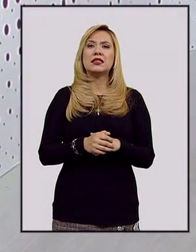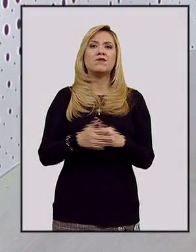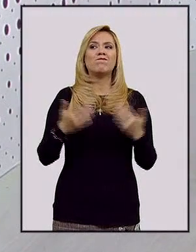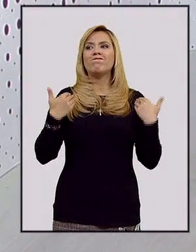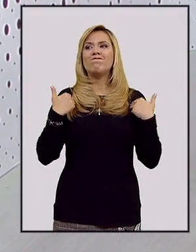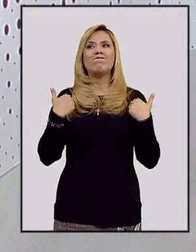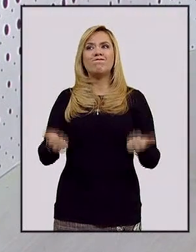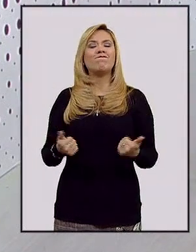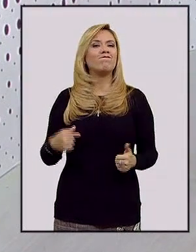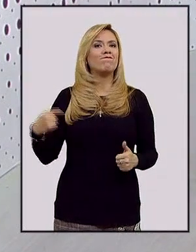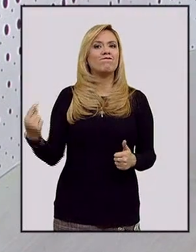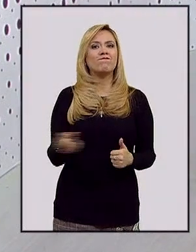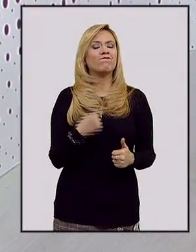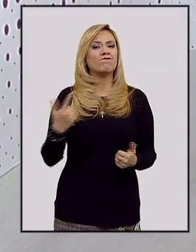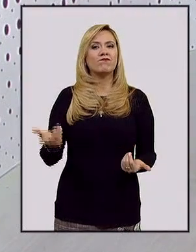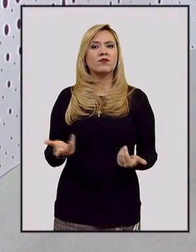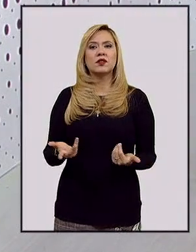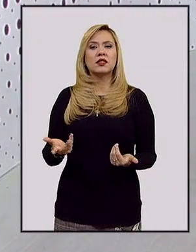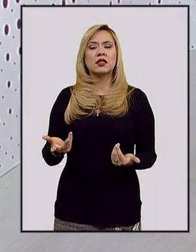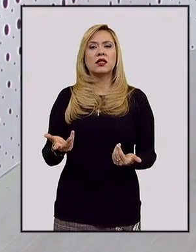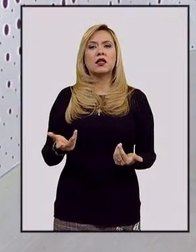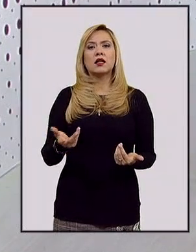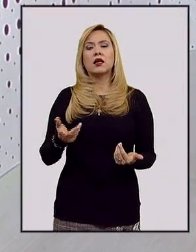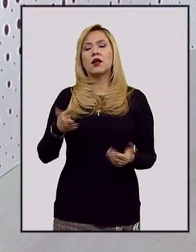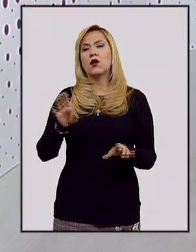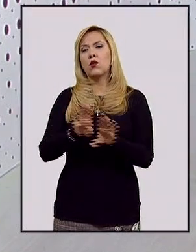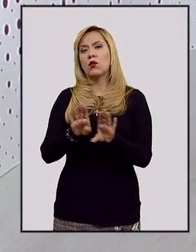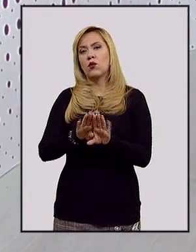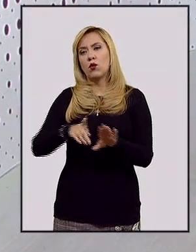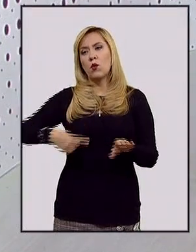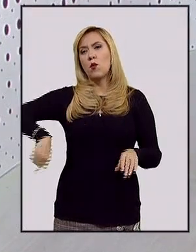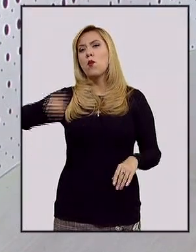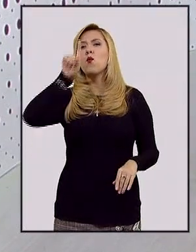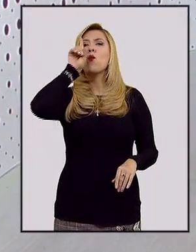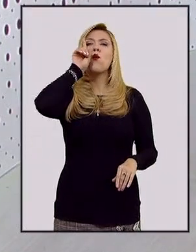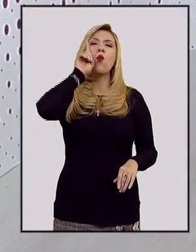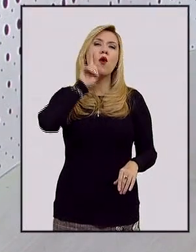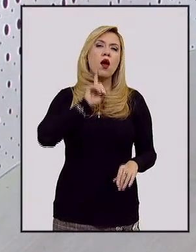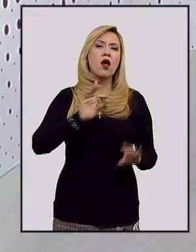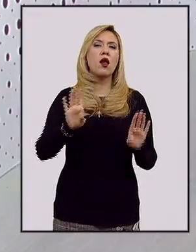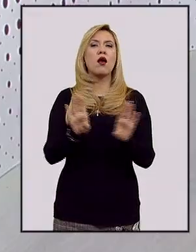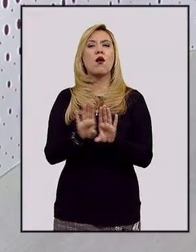entender, digamos, la propiedad del cuerpo de las mujeres, ¿no?